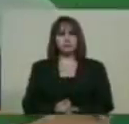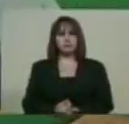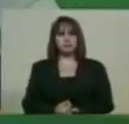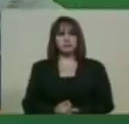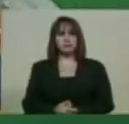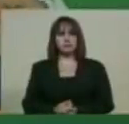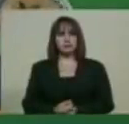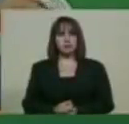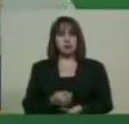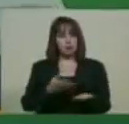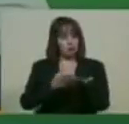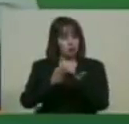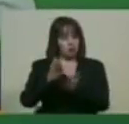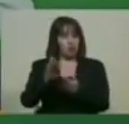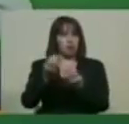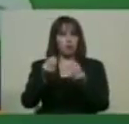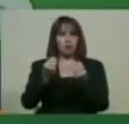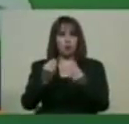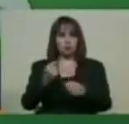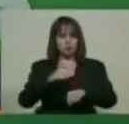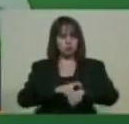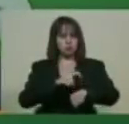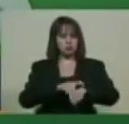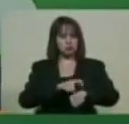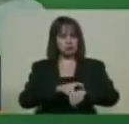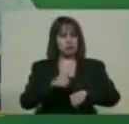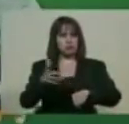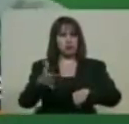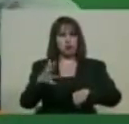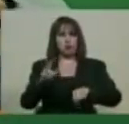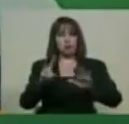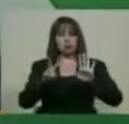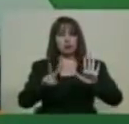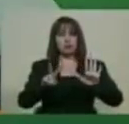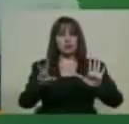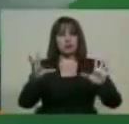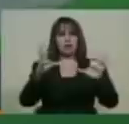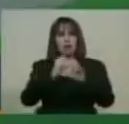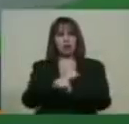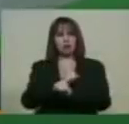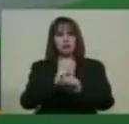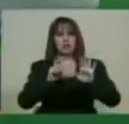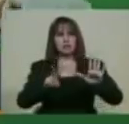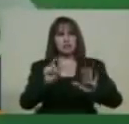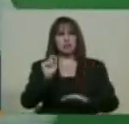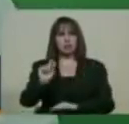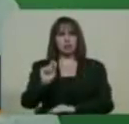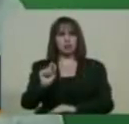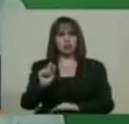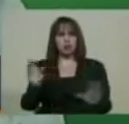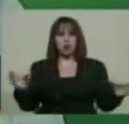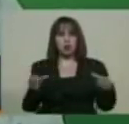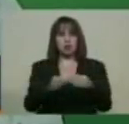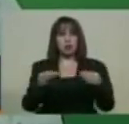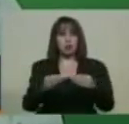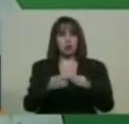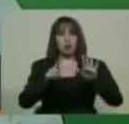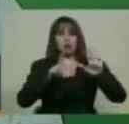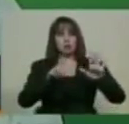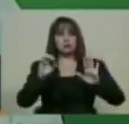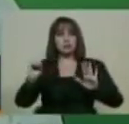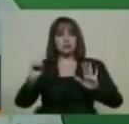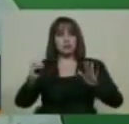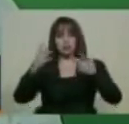Mientras vamos, mira, yo ahorita, van a ser casi las 7 de la noche, a las 7 en punto, tengo una reunión con 60